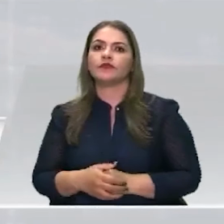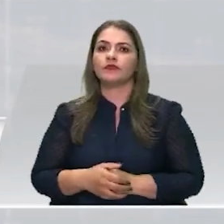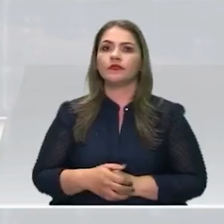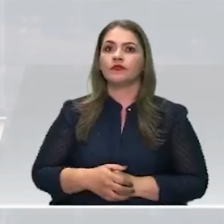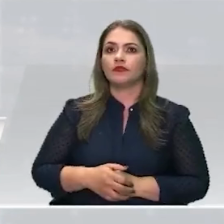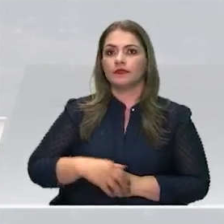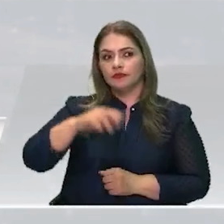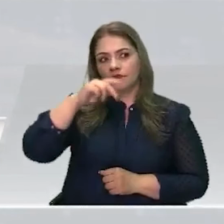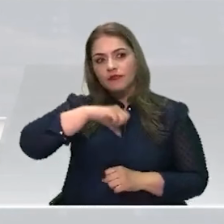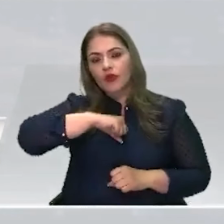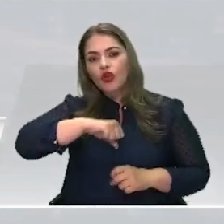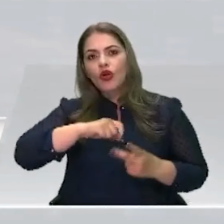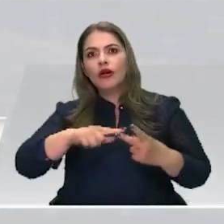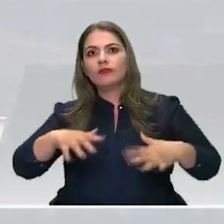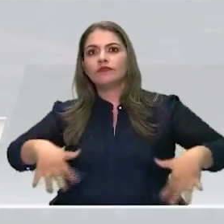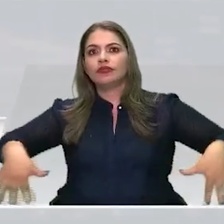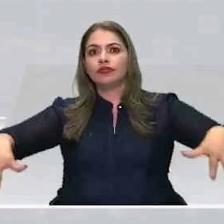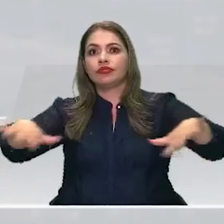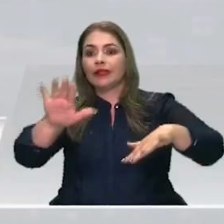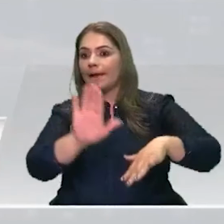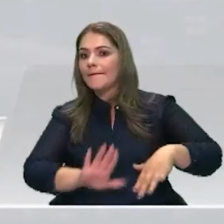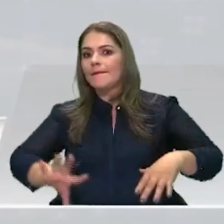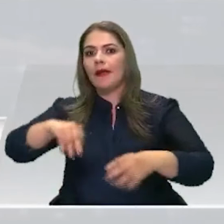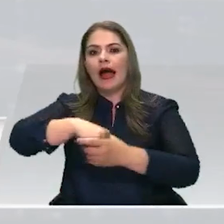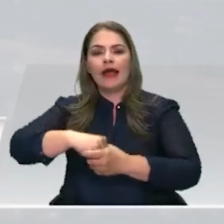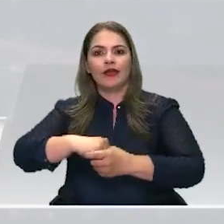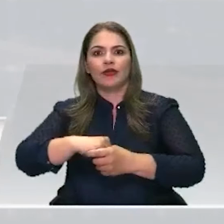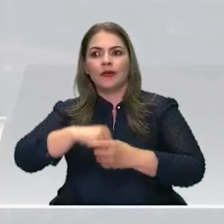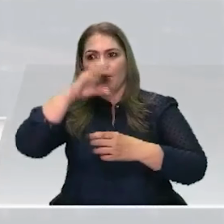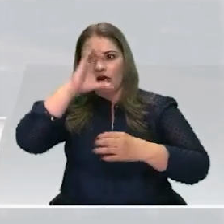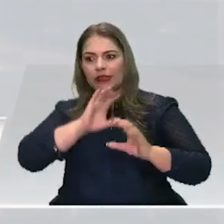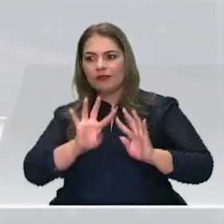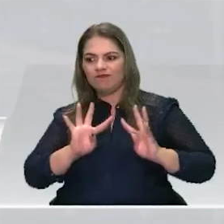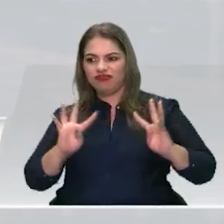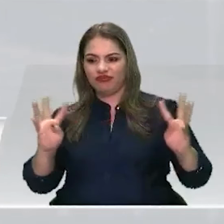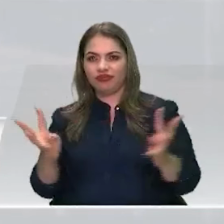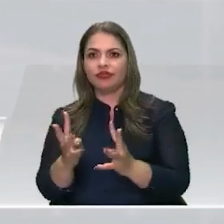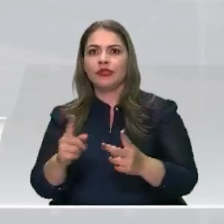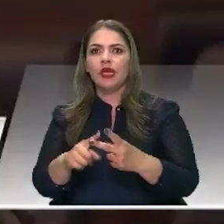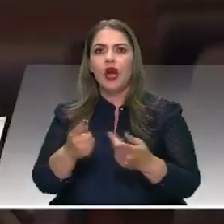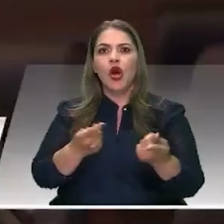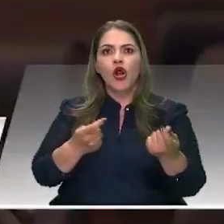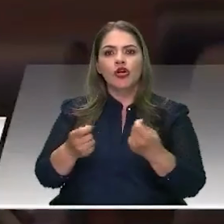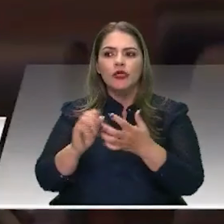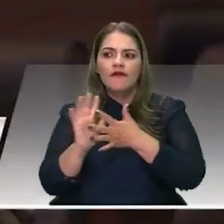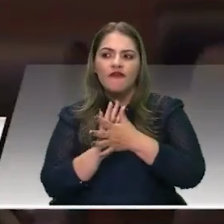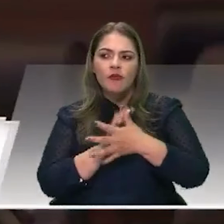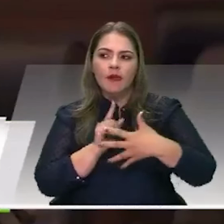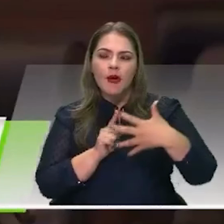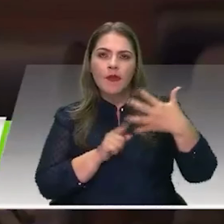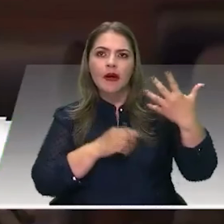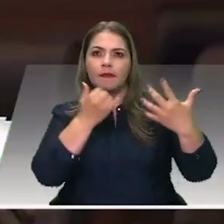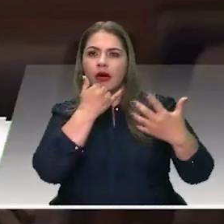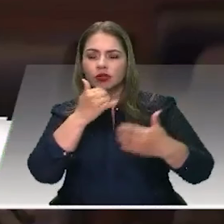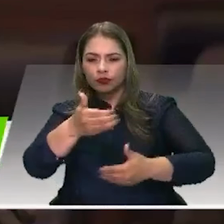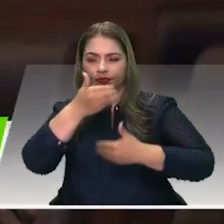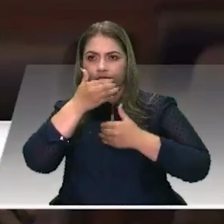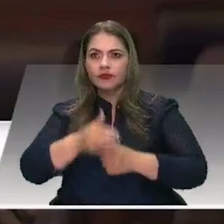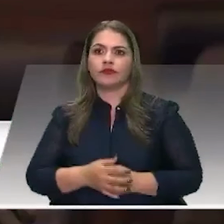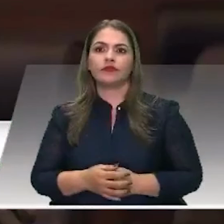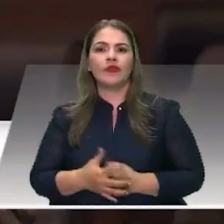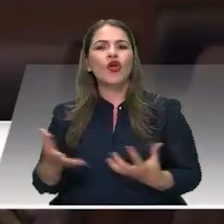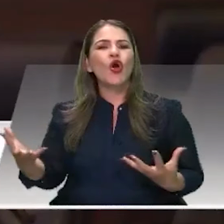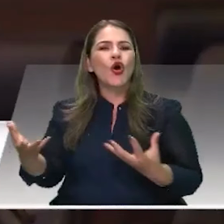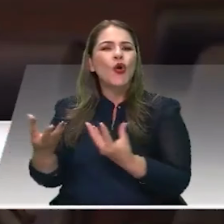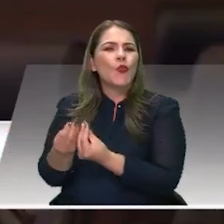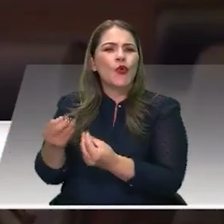funcionario fuera sacado del departamento. Ya se dieron a conocer los primeros detalles del plagio. De momento se habla de que hay un grupo de delincuencia común